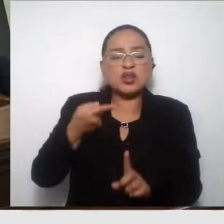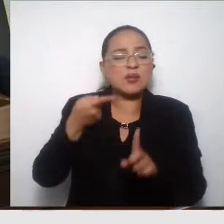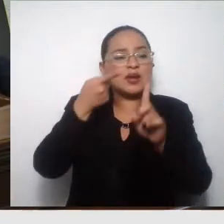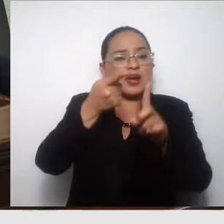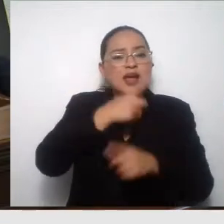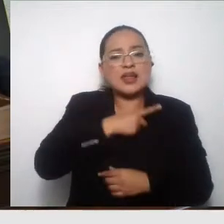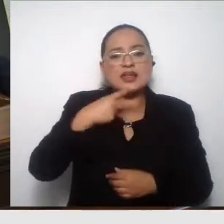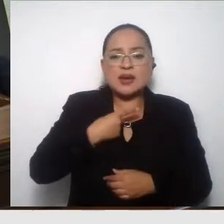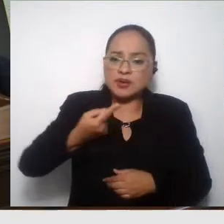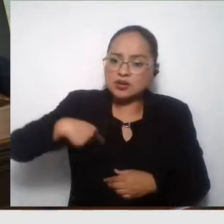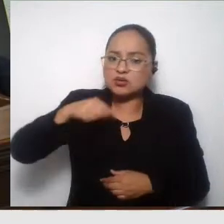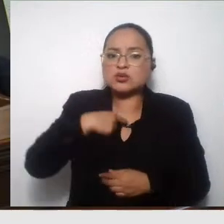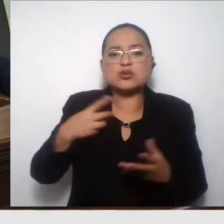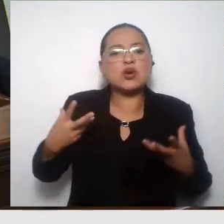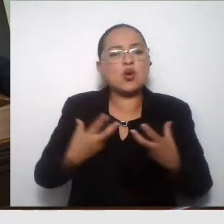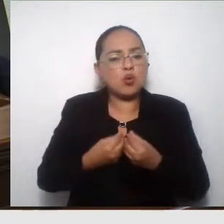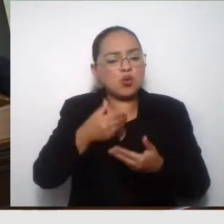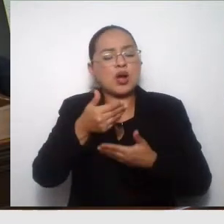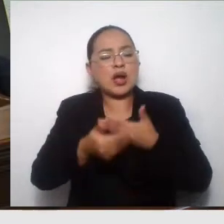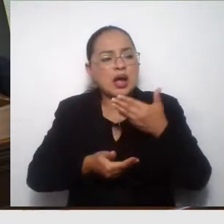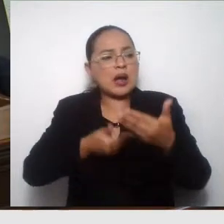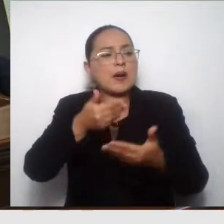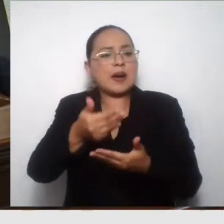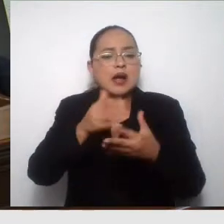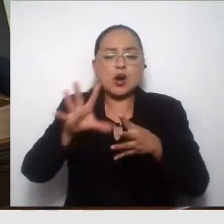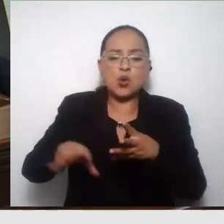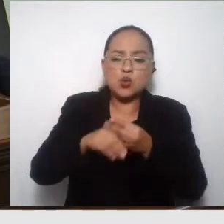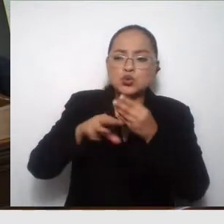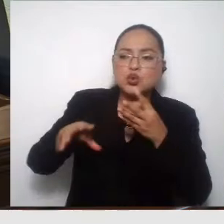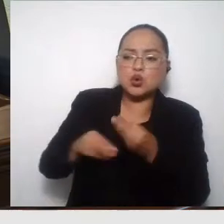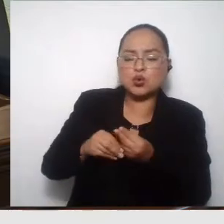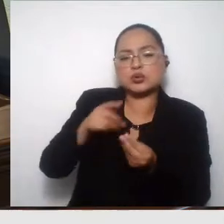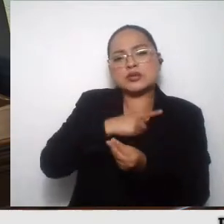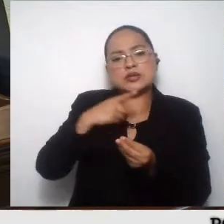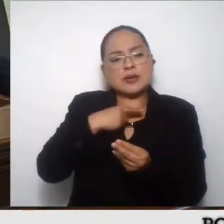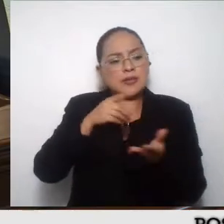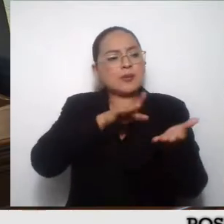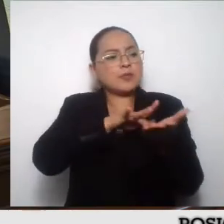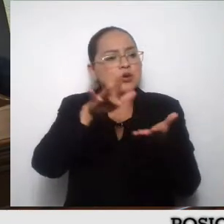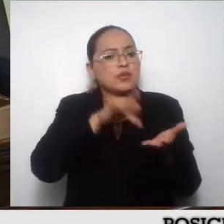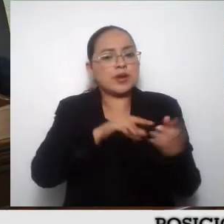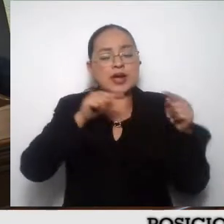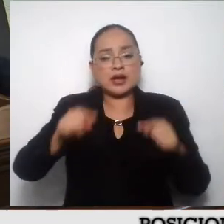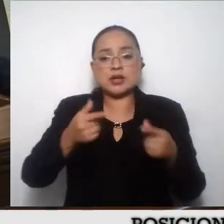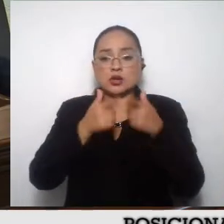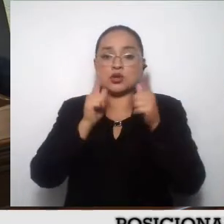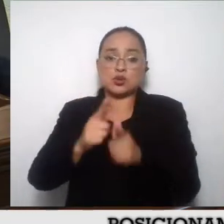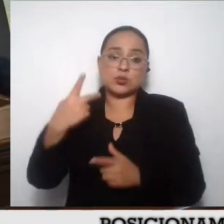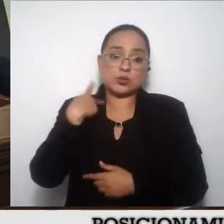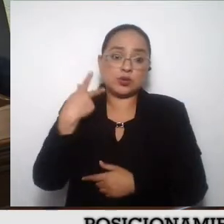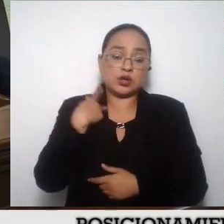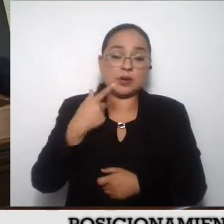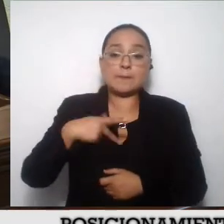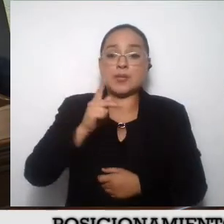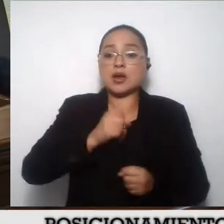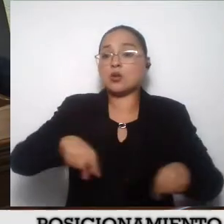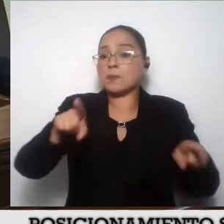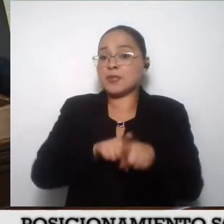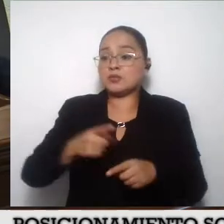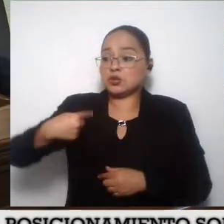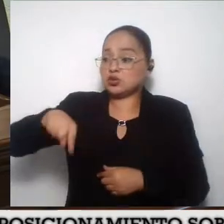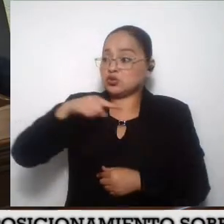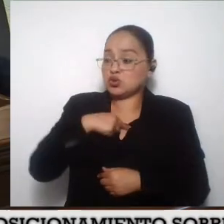caminar todos, que tenemos que sumar todos, como partido gobernante, pero también como oposición.